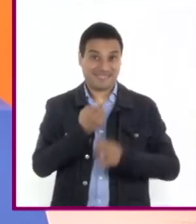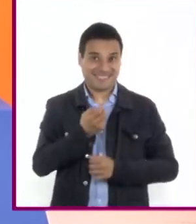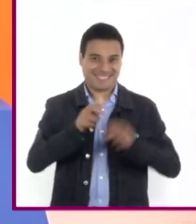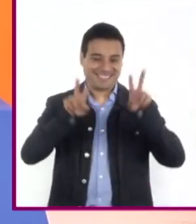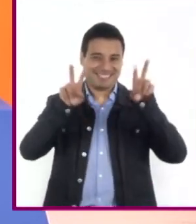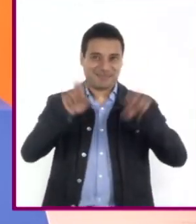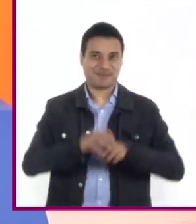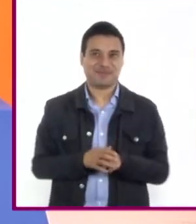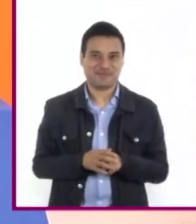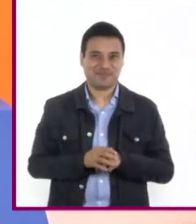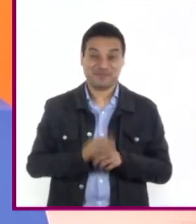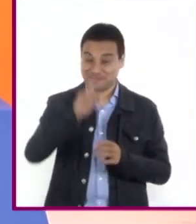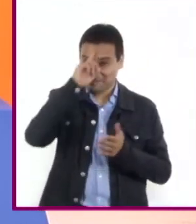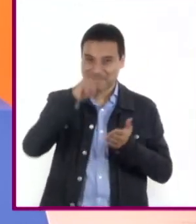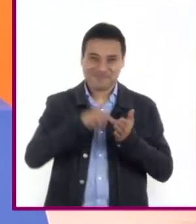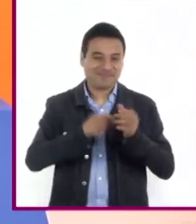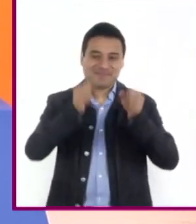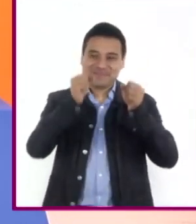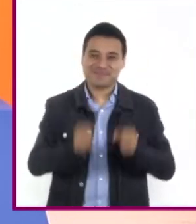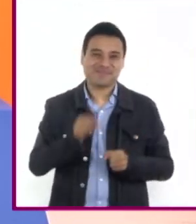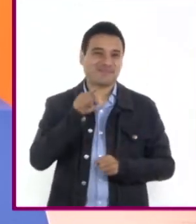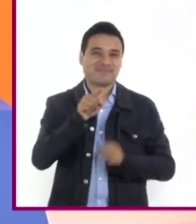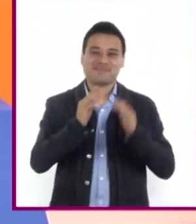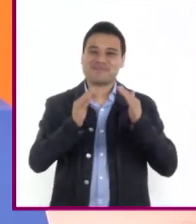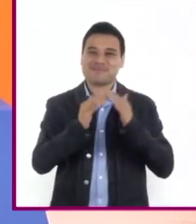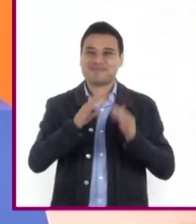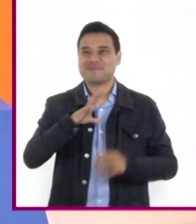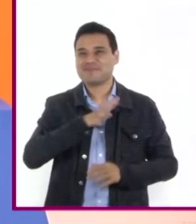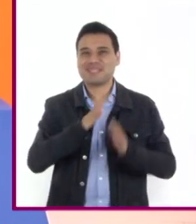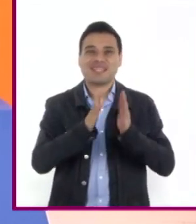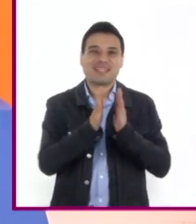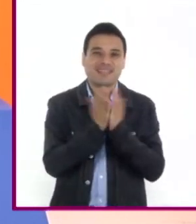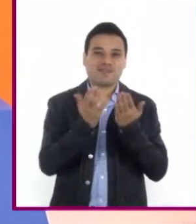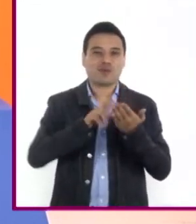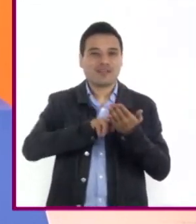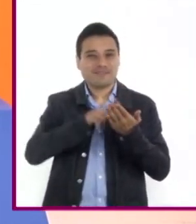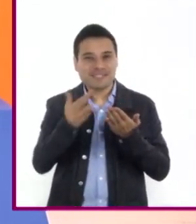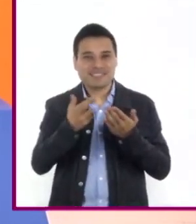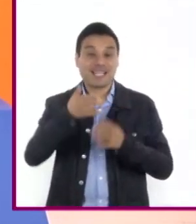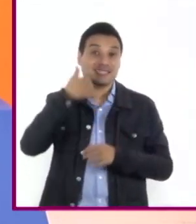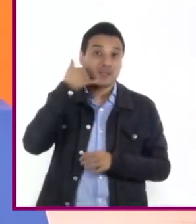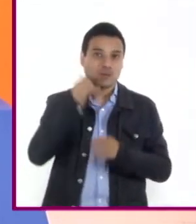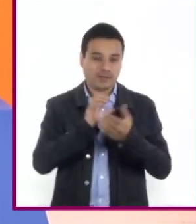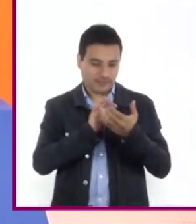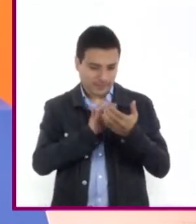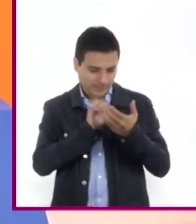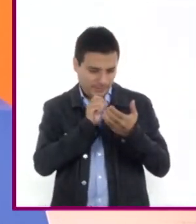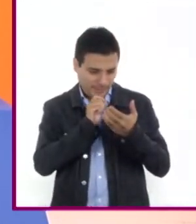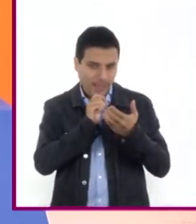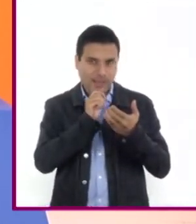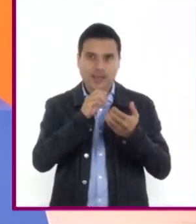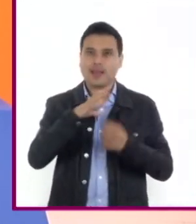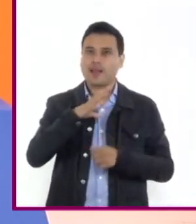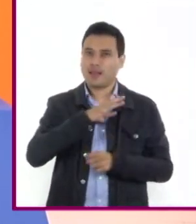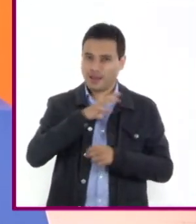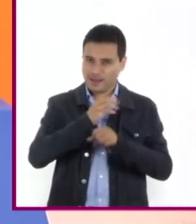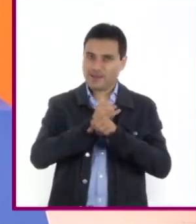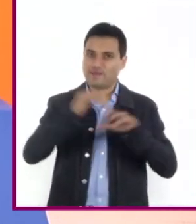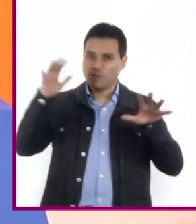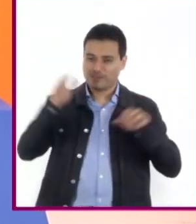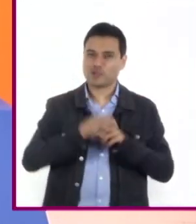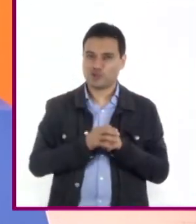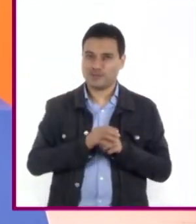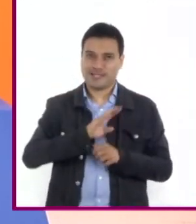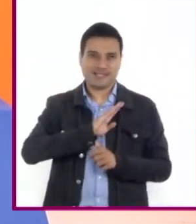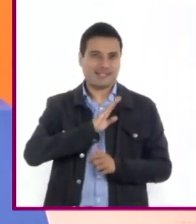tema. Seguramente en tu casa tienes libros, revistas o un celular donde puedes encontrar más detalles de los viajes